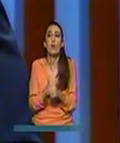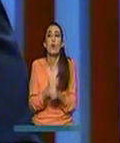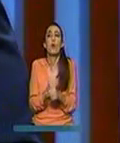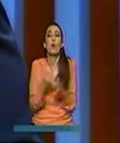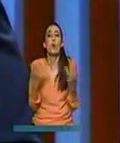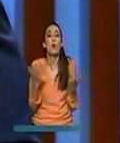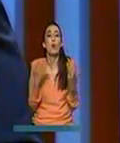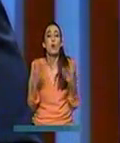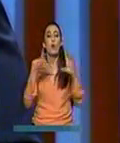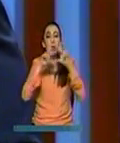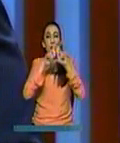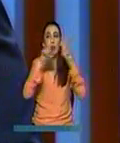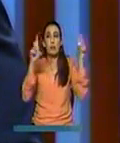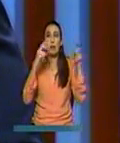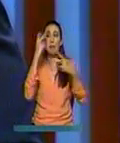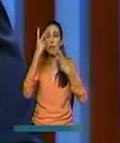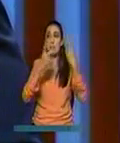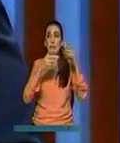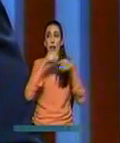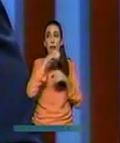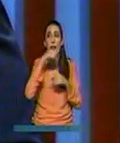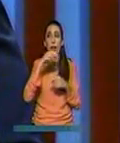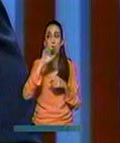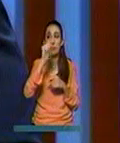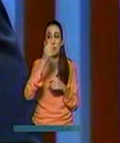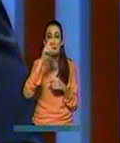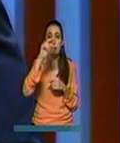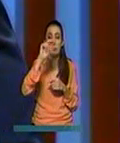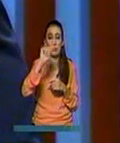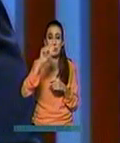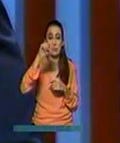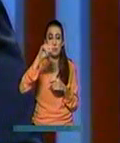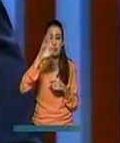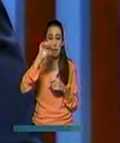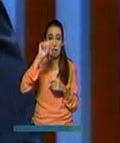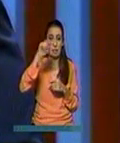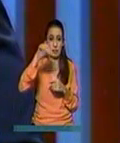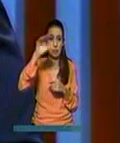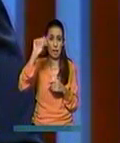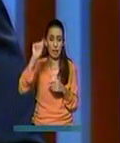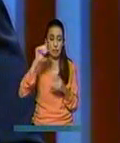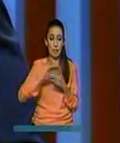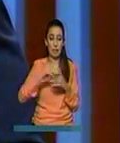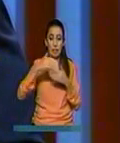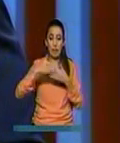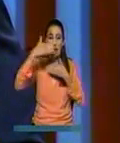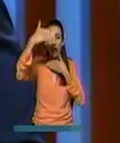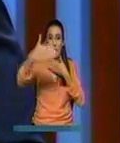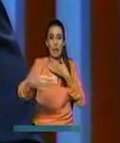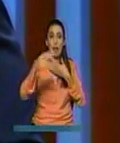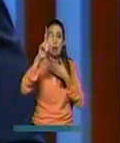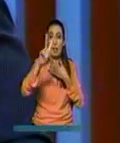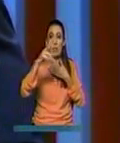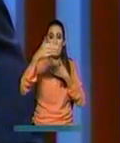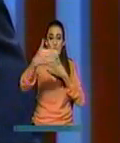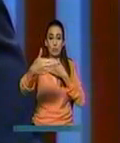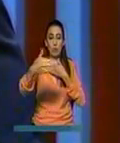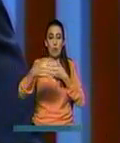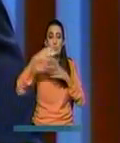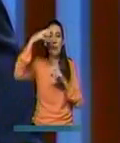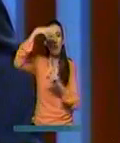Para que te puedan visitar también. Nuestra cervecería es Santana. Estamos a 2 cuadras antes de llegar a la mitad del